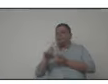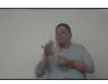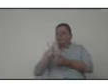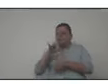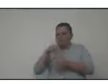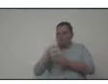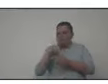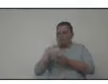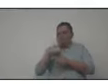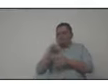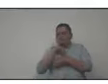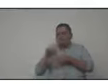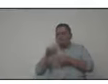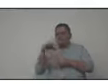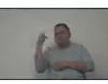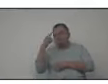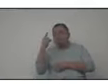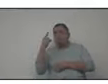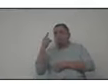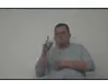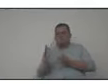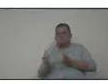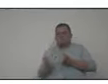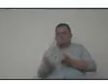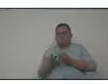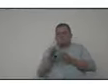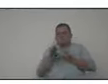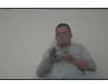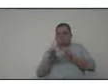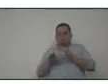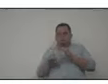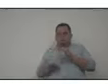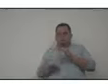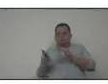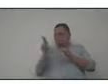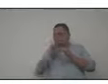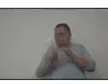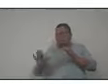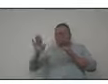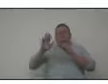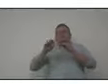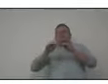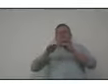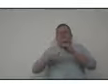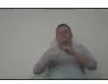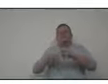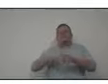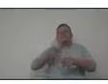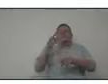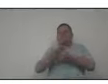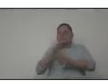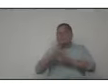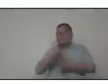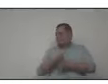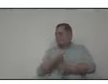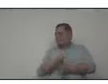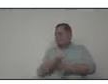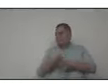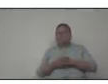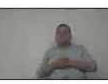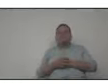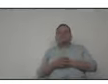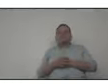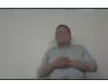y cirugía general, estamos por debajo del nivel nacional, o sea, estamos siendo oportunos en esos